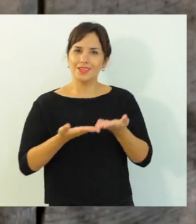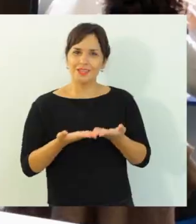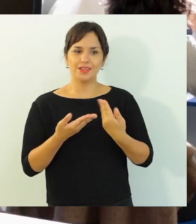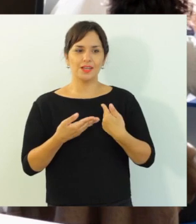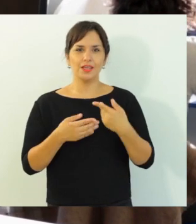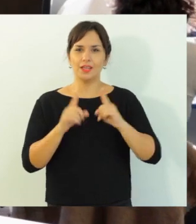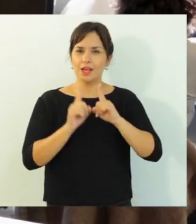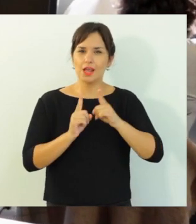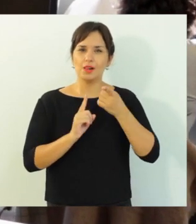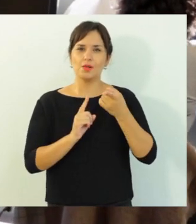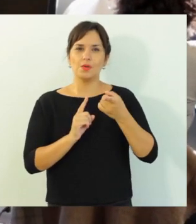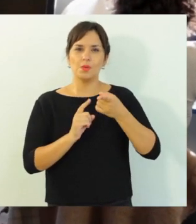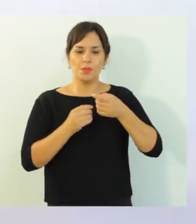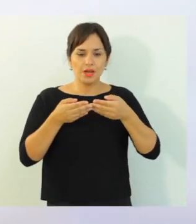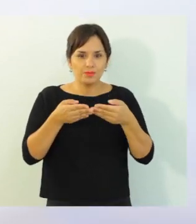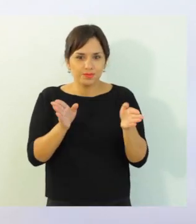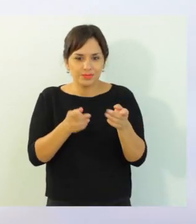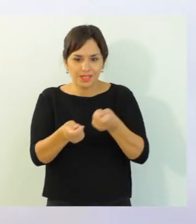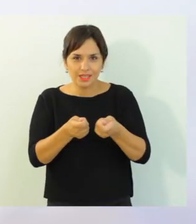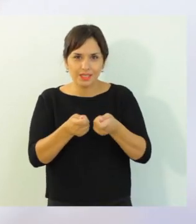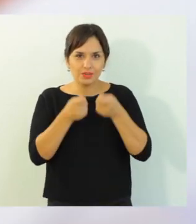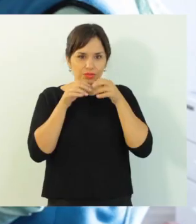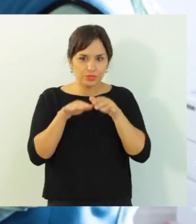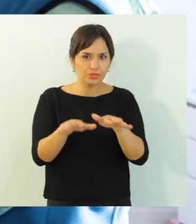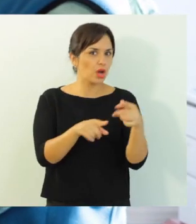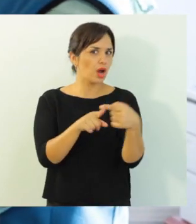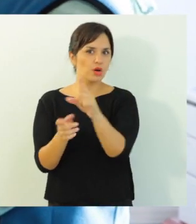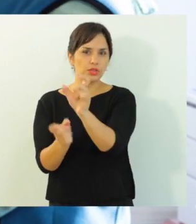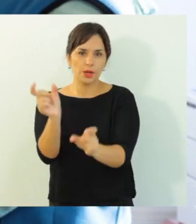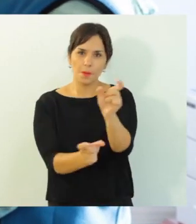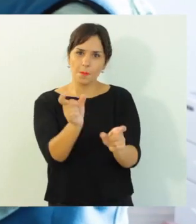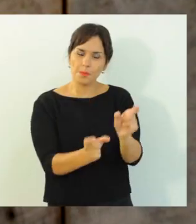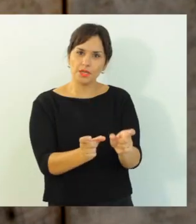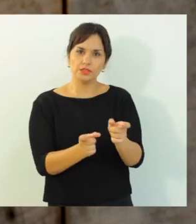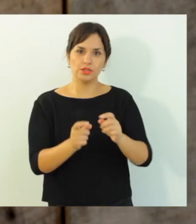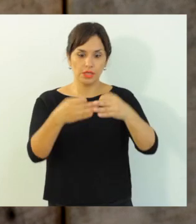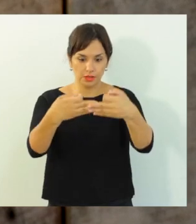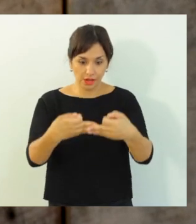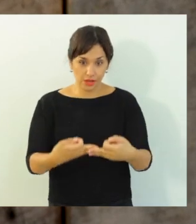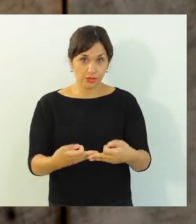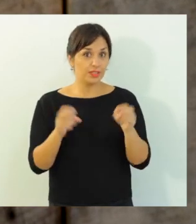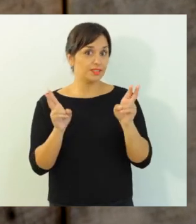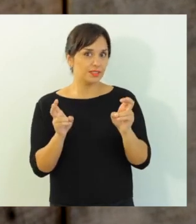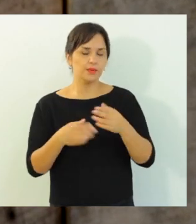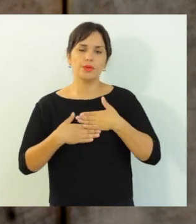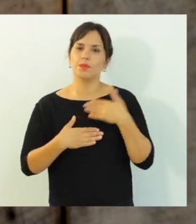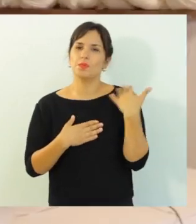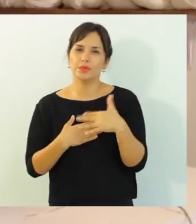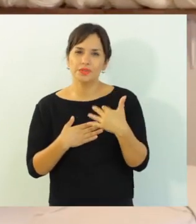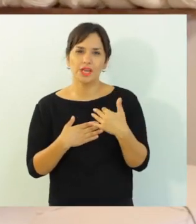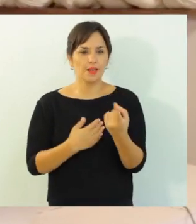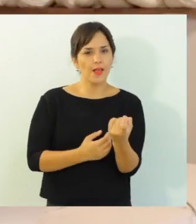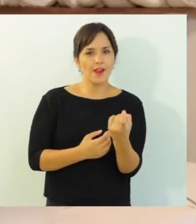uno abrir un poco más el negocio y poder llegar de mejor manera a otras personas. El tema de la contabilidad ha sido importante